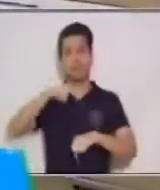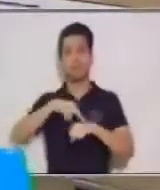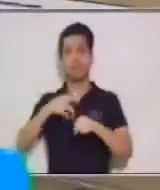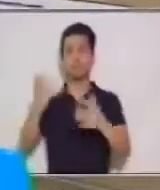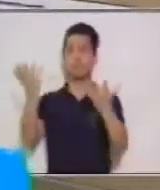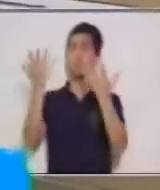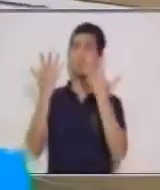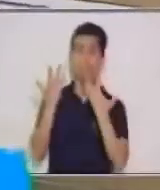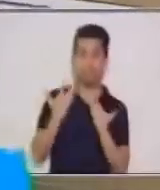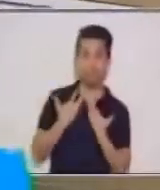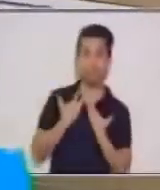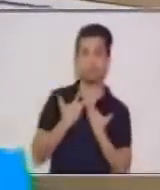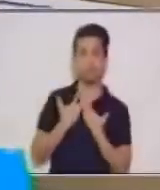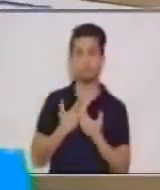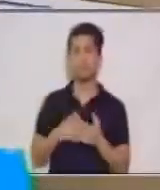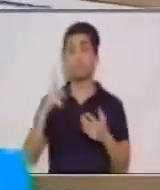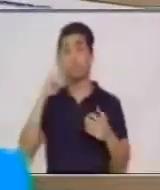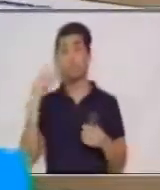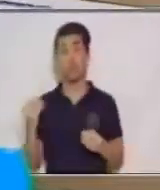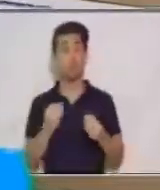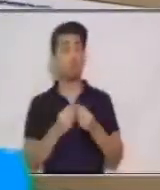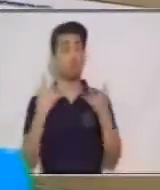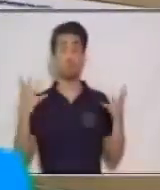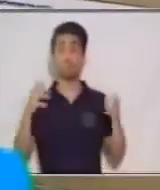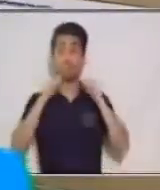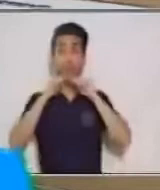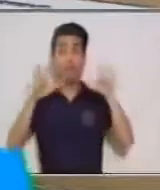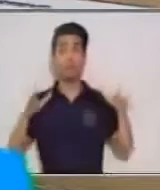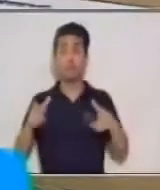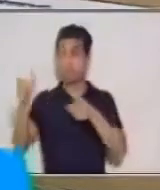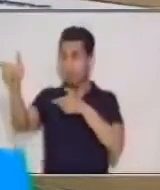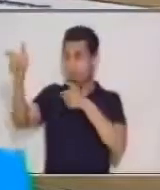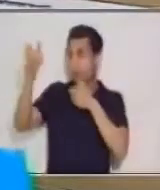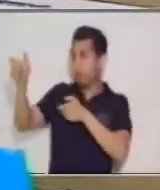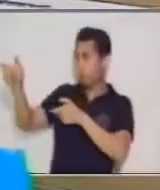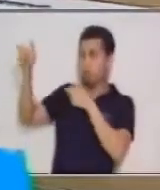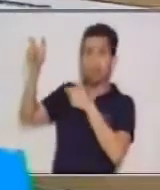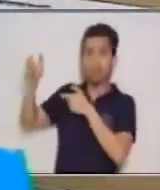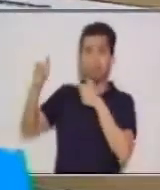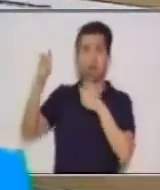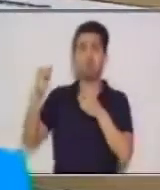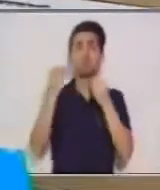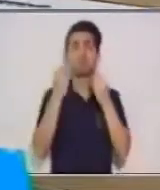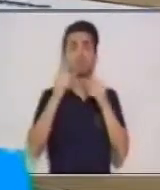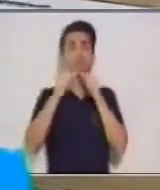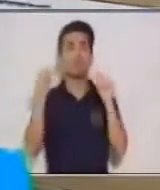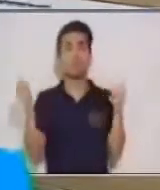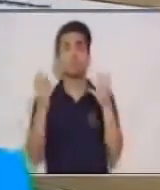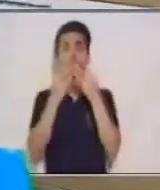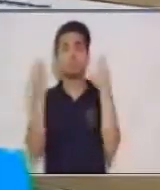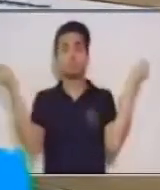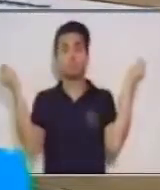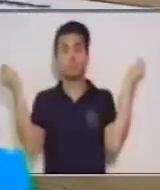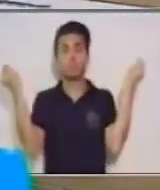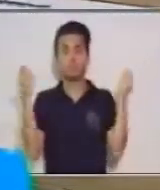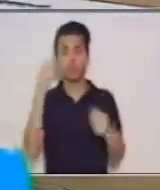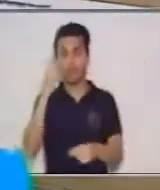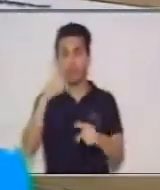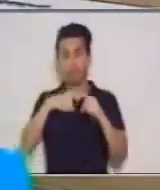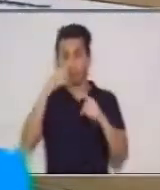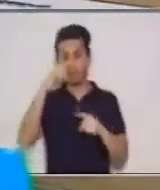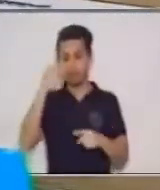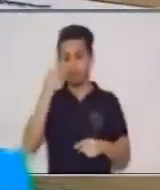actualidad, que por la gran cantidad de animales que se han cazado, hay muchas especies en peligro de extinción, debido a la